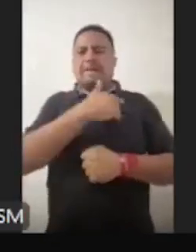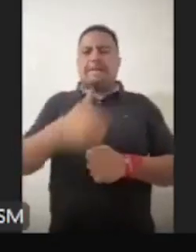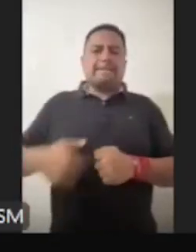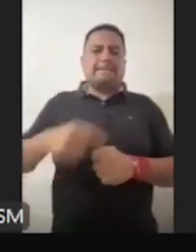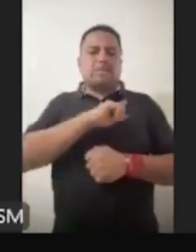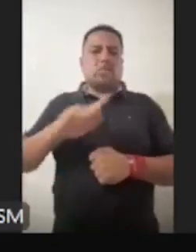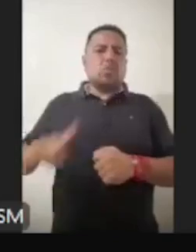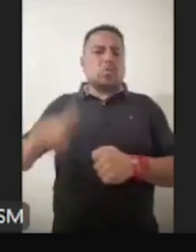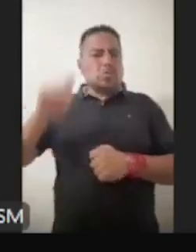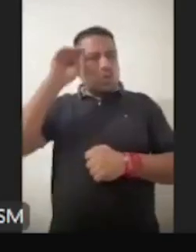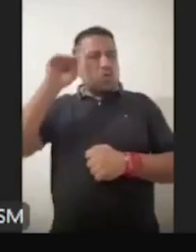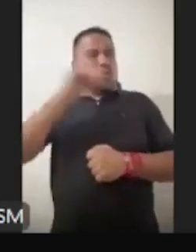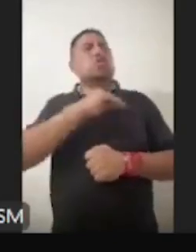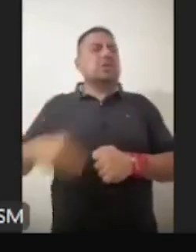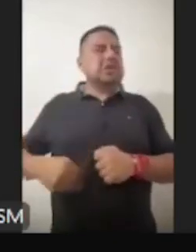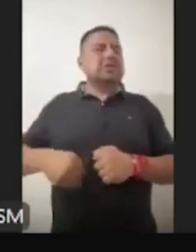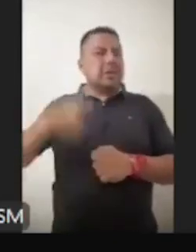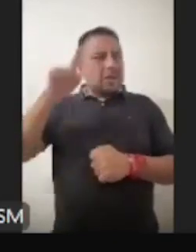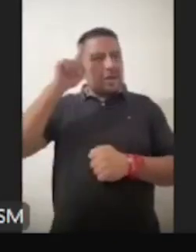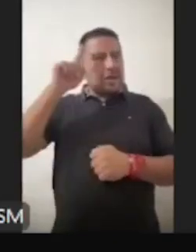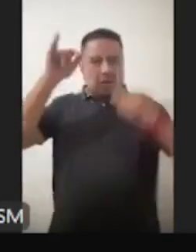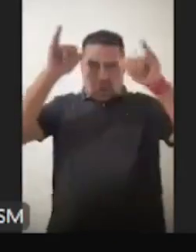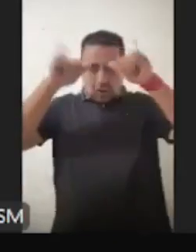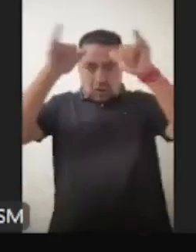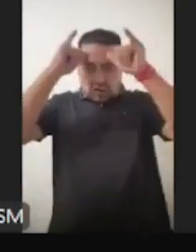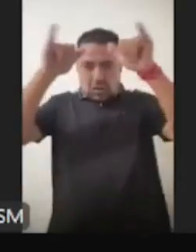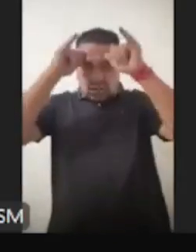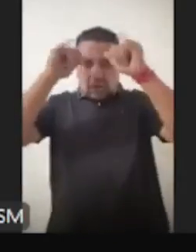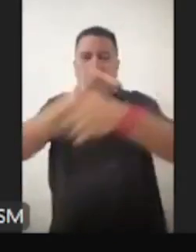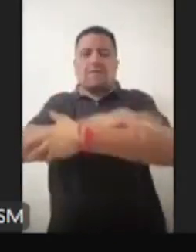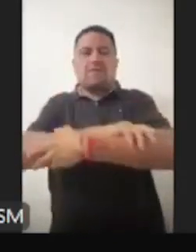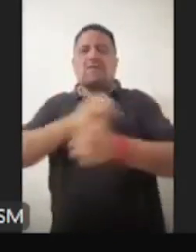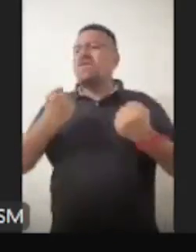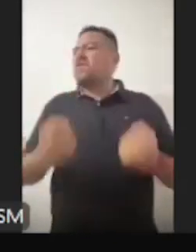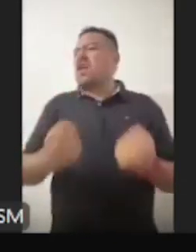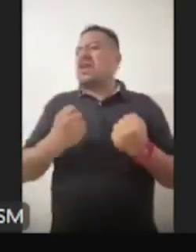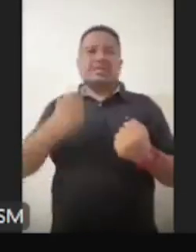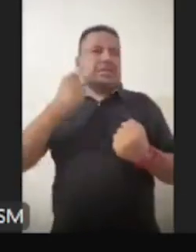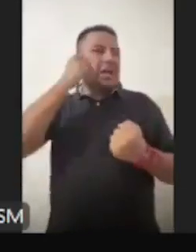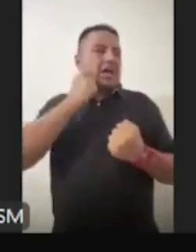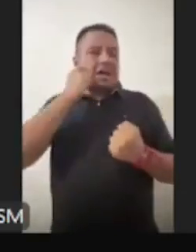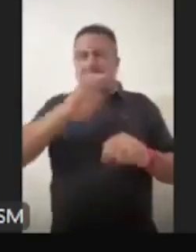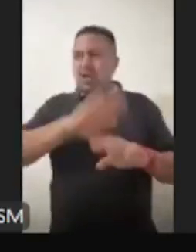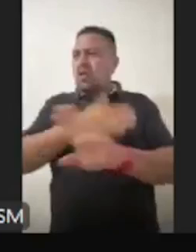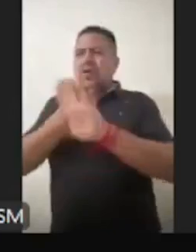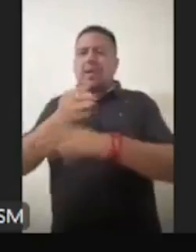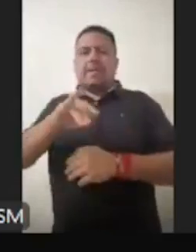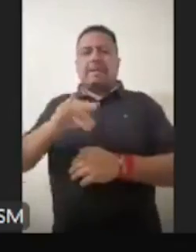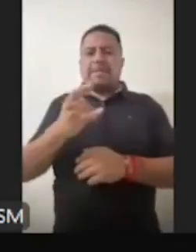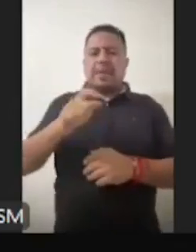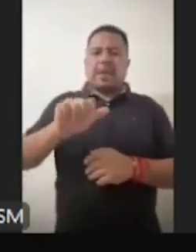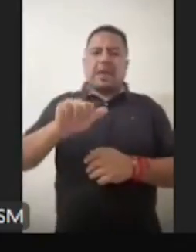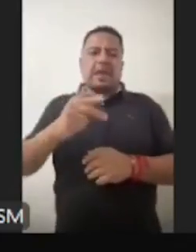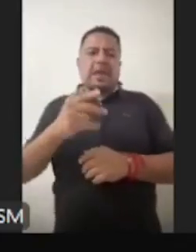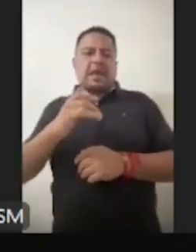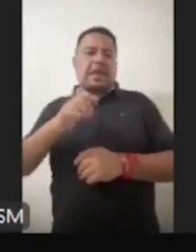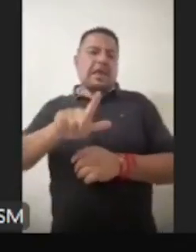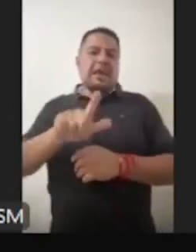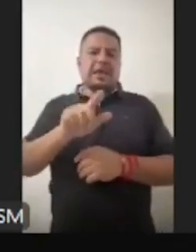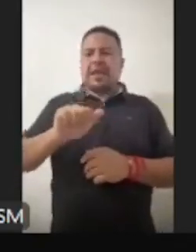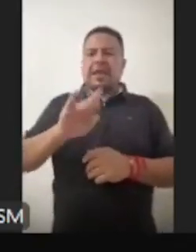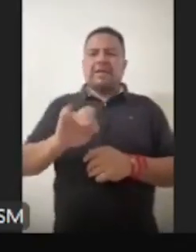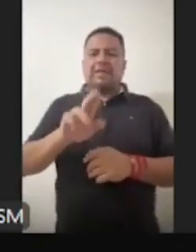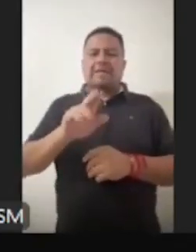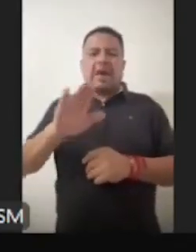de Benítez, y por el partido Fuerza por México Guerrero, en contra de Miguel Ángel Garibay y Najib Miranda Barca, en